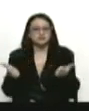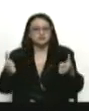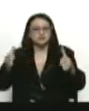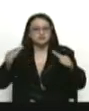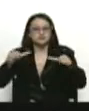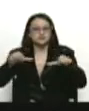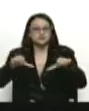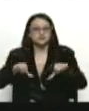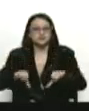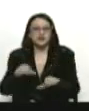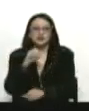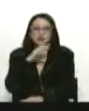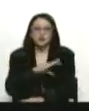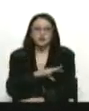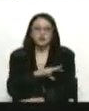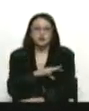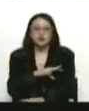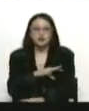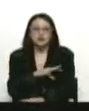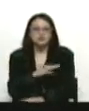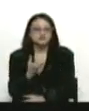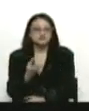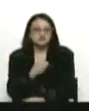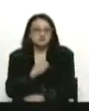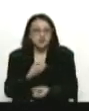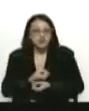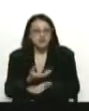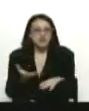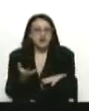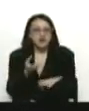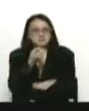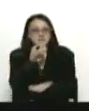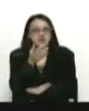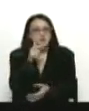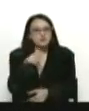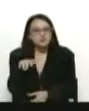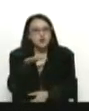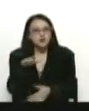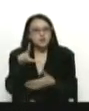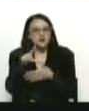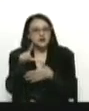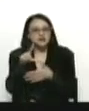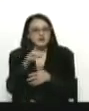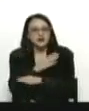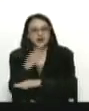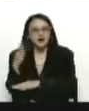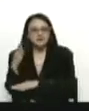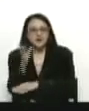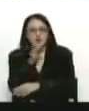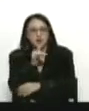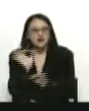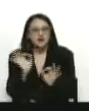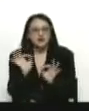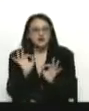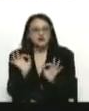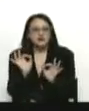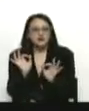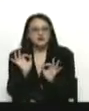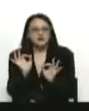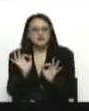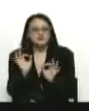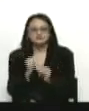histórica y ya no tiene nada que ofrecerle para el bien de los pueblos de América Latina y el Caribe, nada.